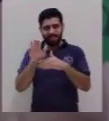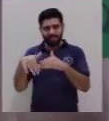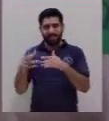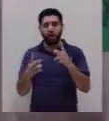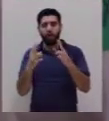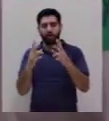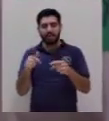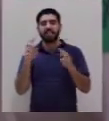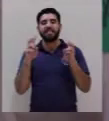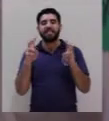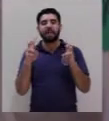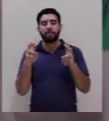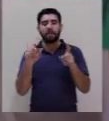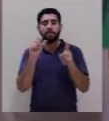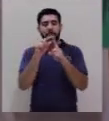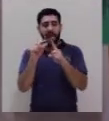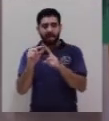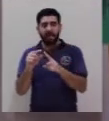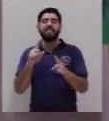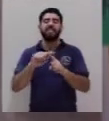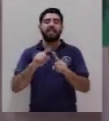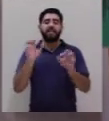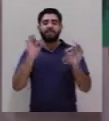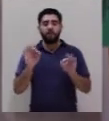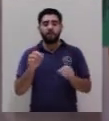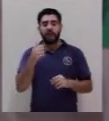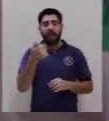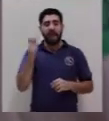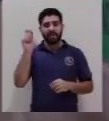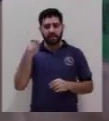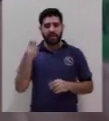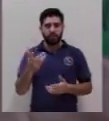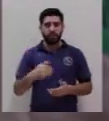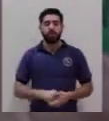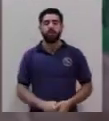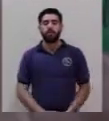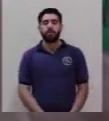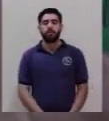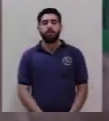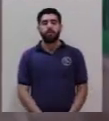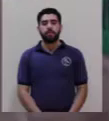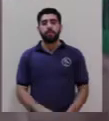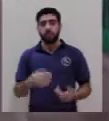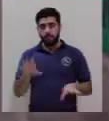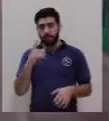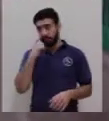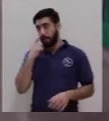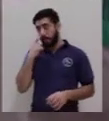Aquí utilizamos el tema, clases de palabras y tipos de acento. Uh-huh. Luego, lo